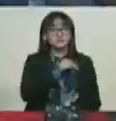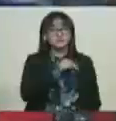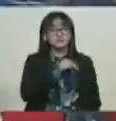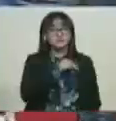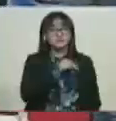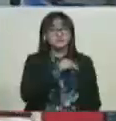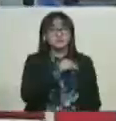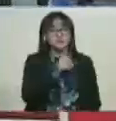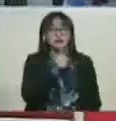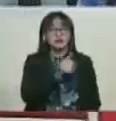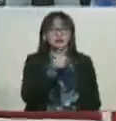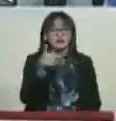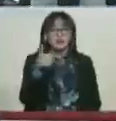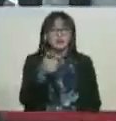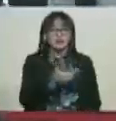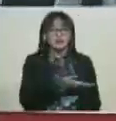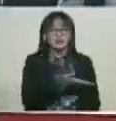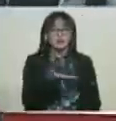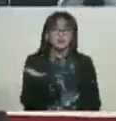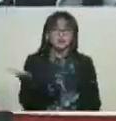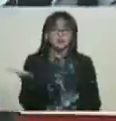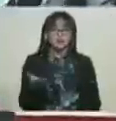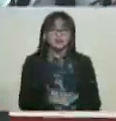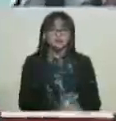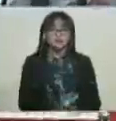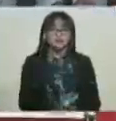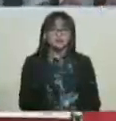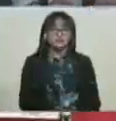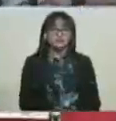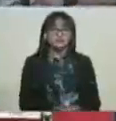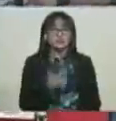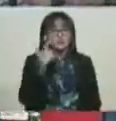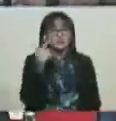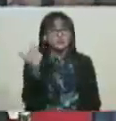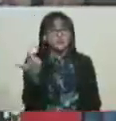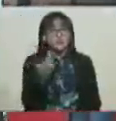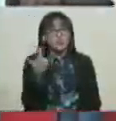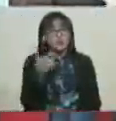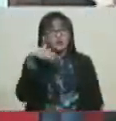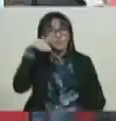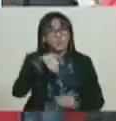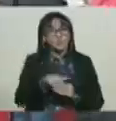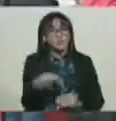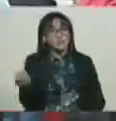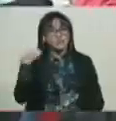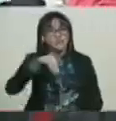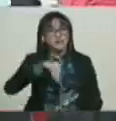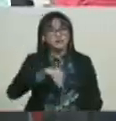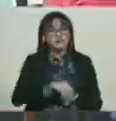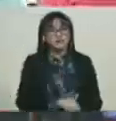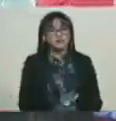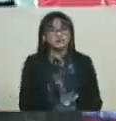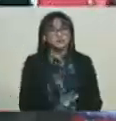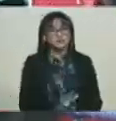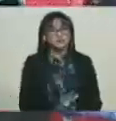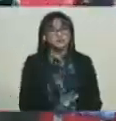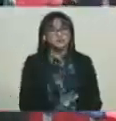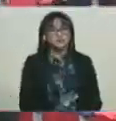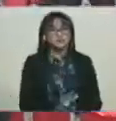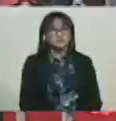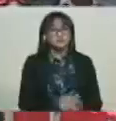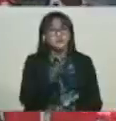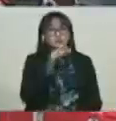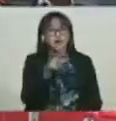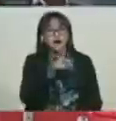si cada uno de ustedes y acá importante más que no tenga